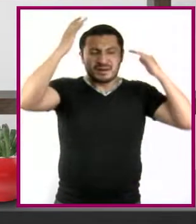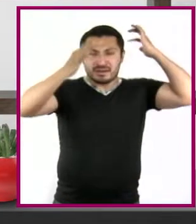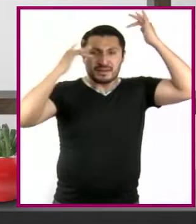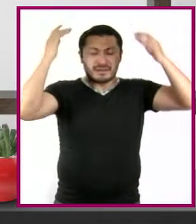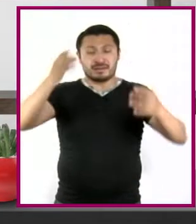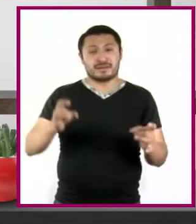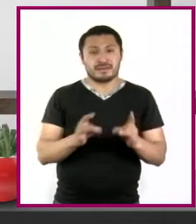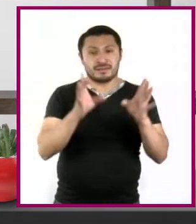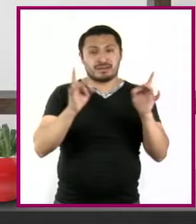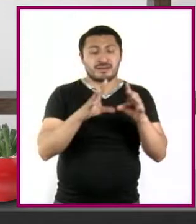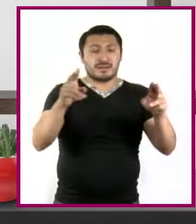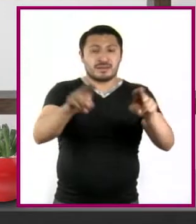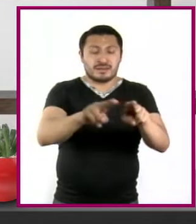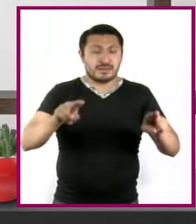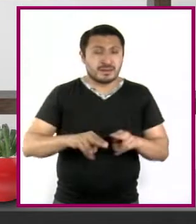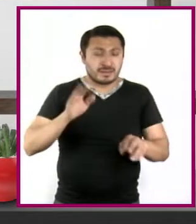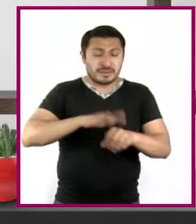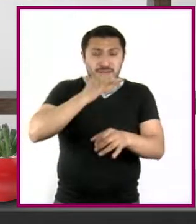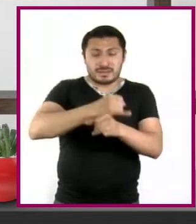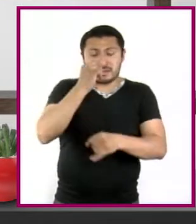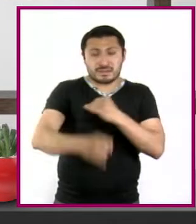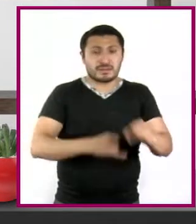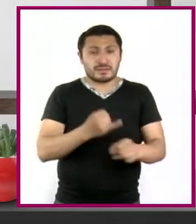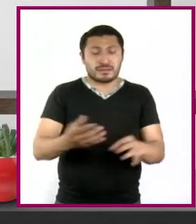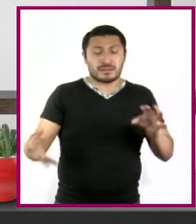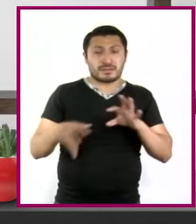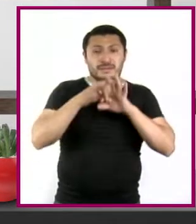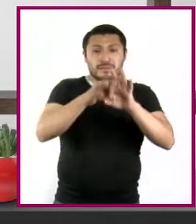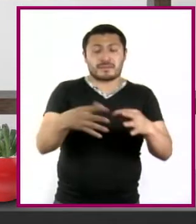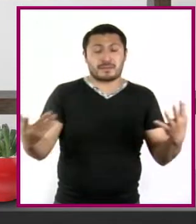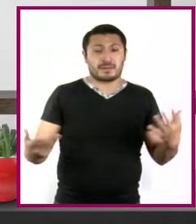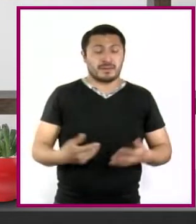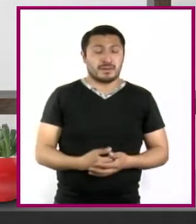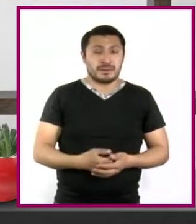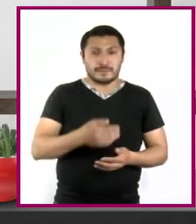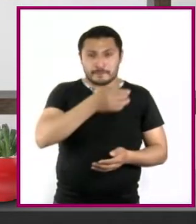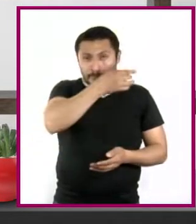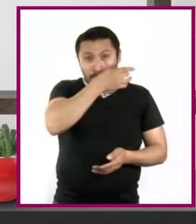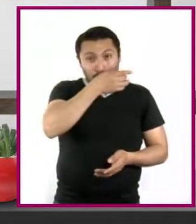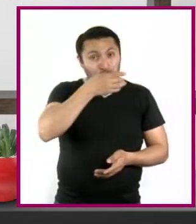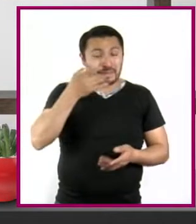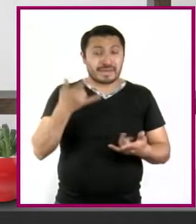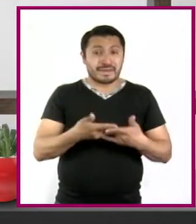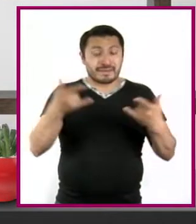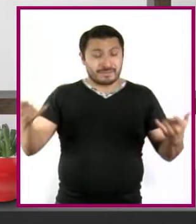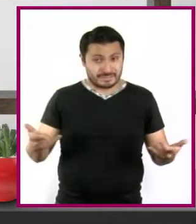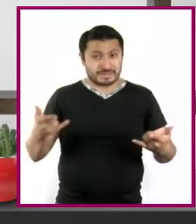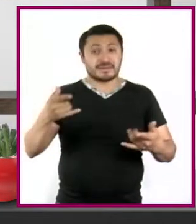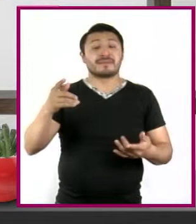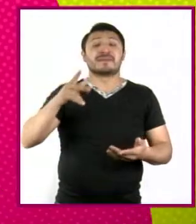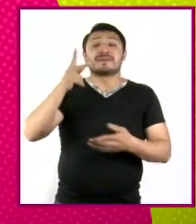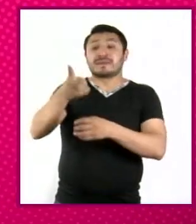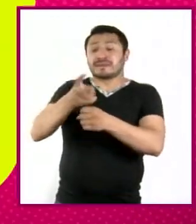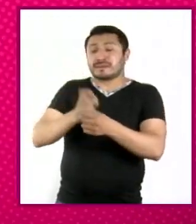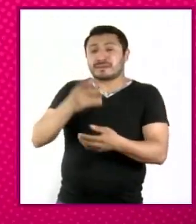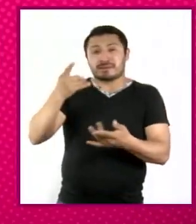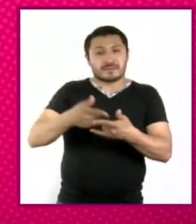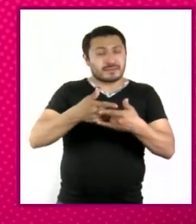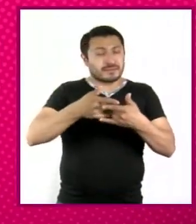los fenómenos transnacionales, simultáneos y de hibridación. Vamos nuevamente con nuestro invitado para que nos platique sobre este